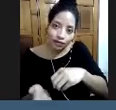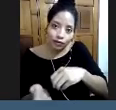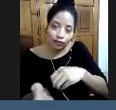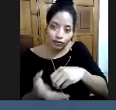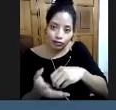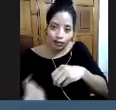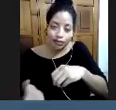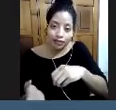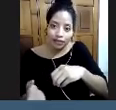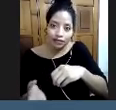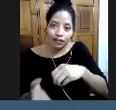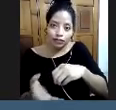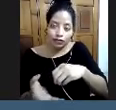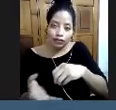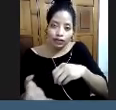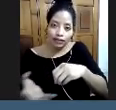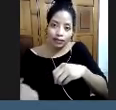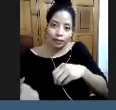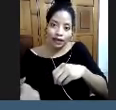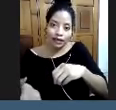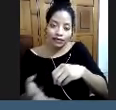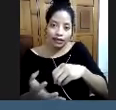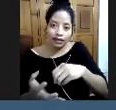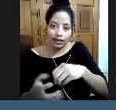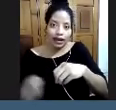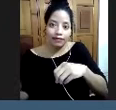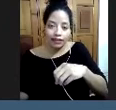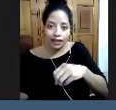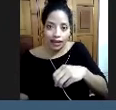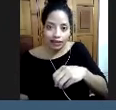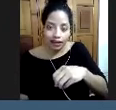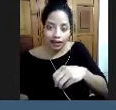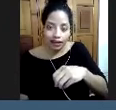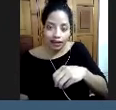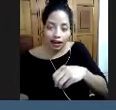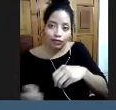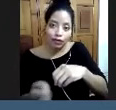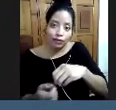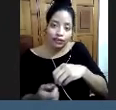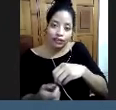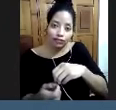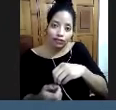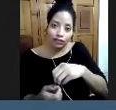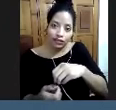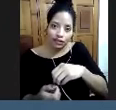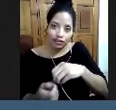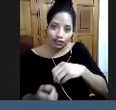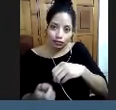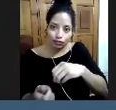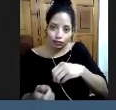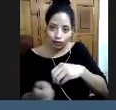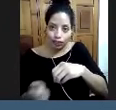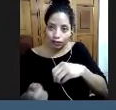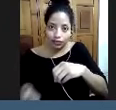ustedes mismos, ustedes mismas, son de esas mamás que les abren la casa a otros compañeritos y compañeritas